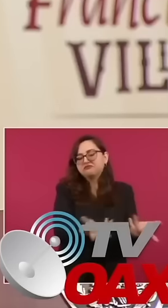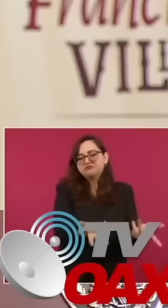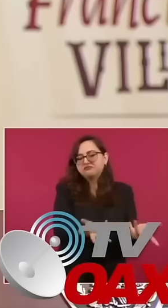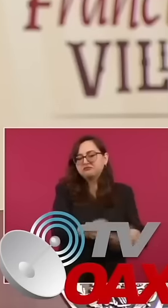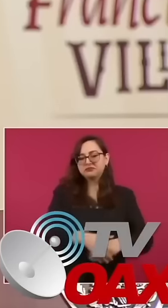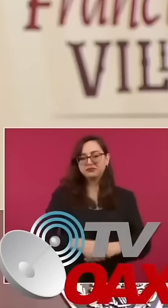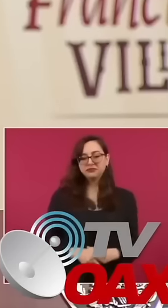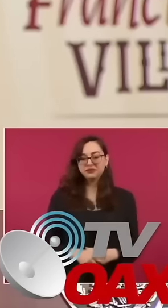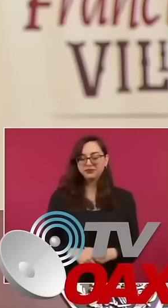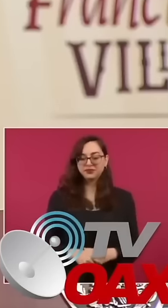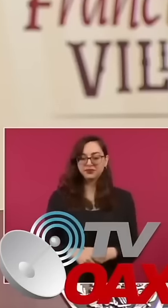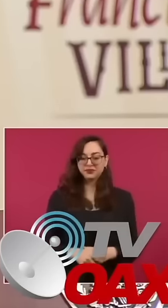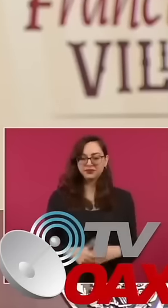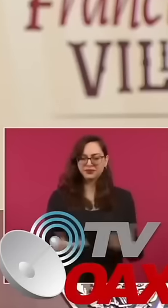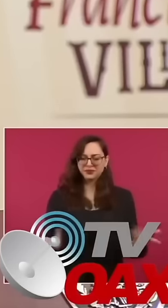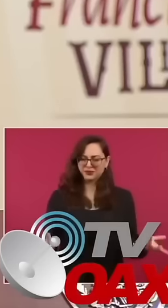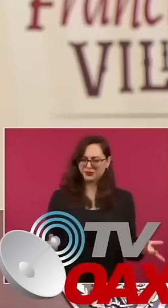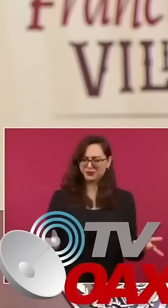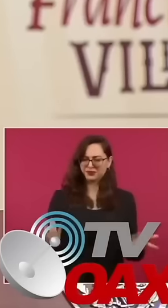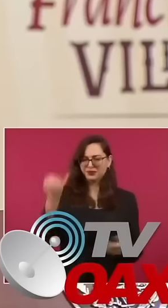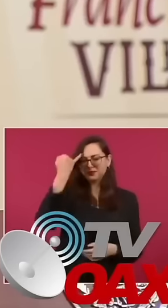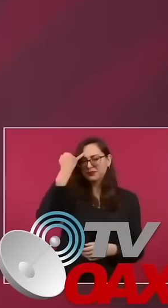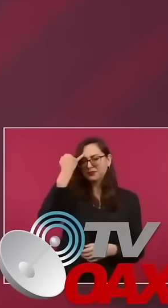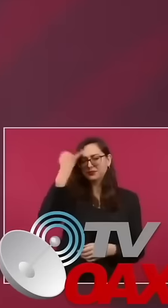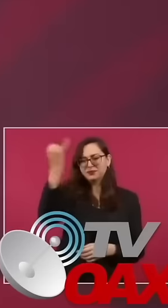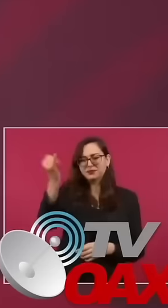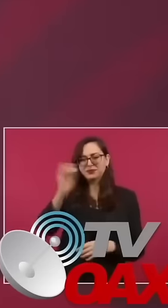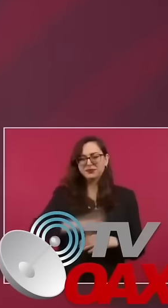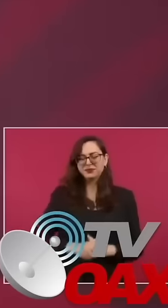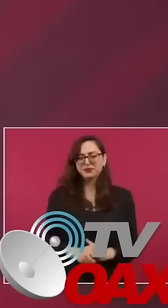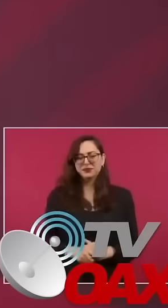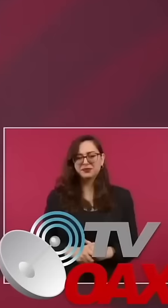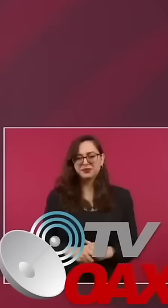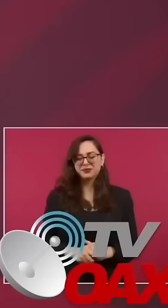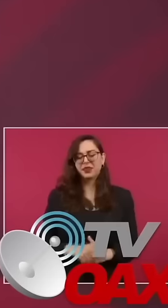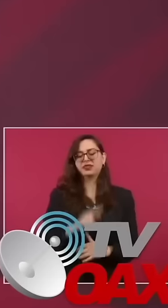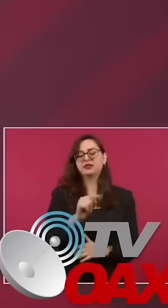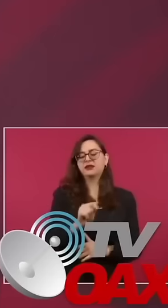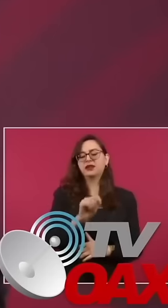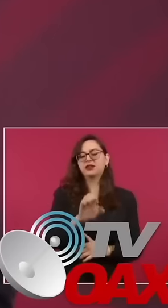Imagínense que el Tribunal Electoral prohibió